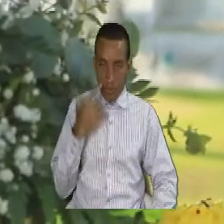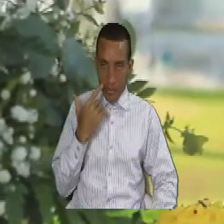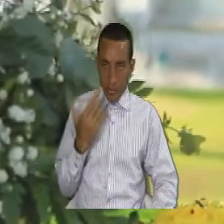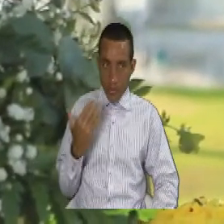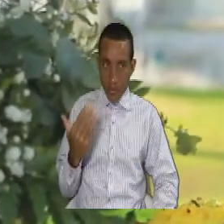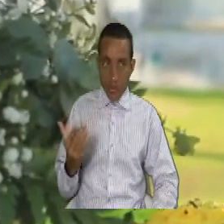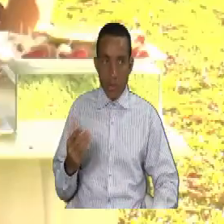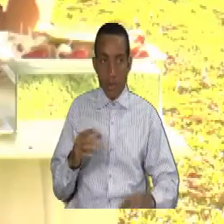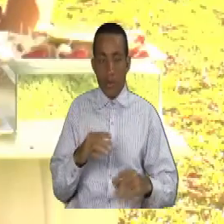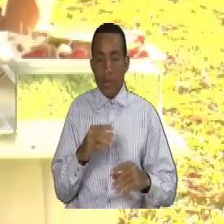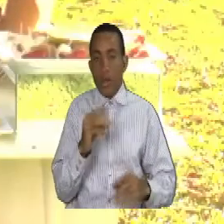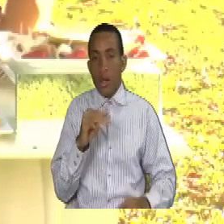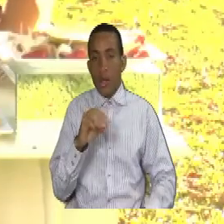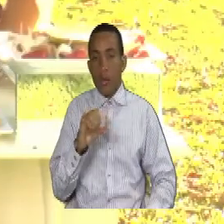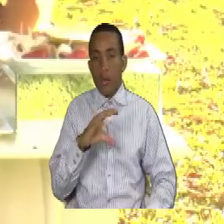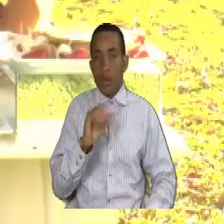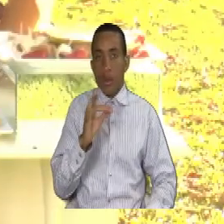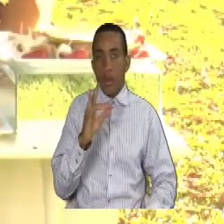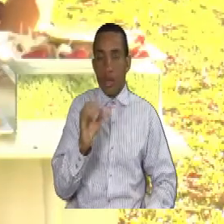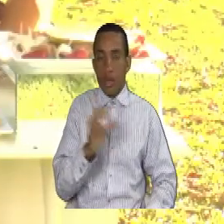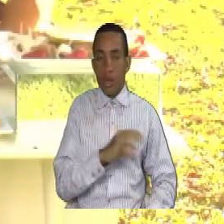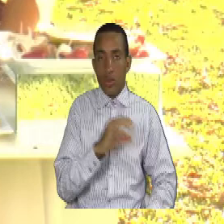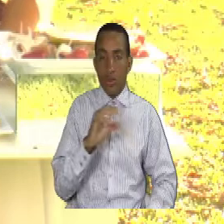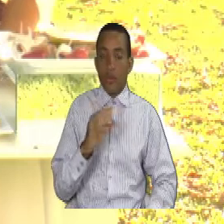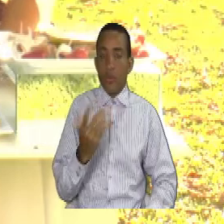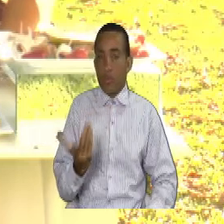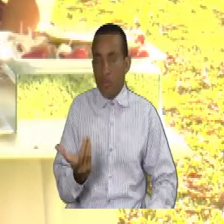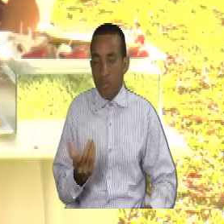algo más. También se pueden comunicar al WhatsApp